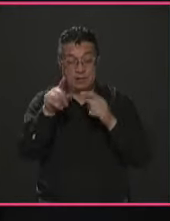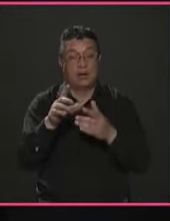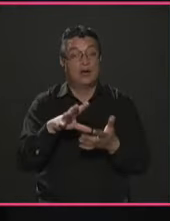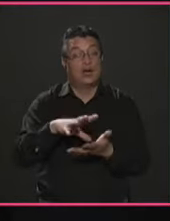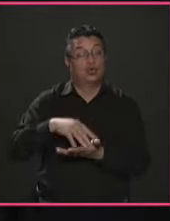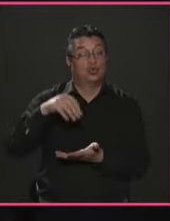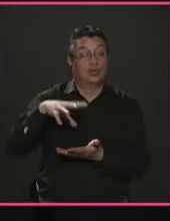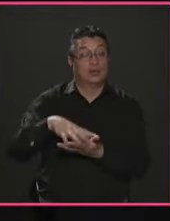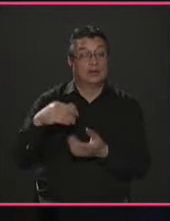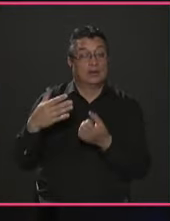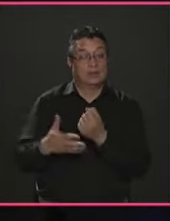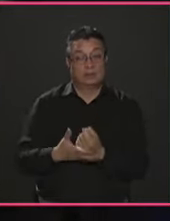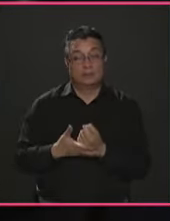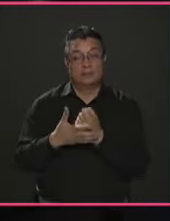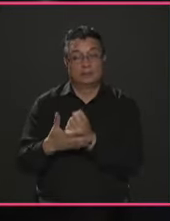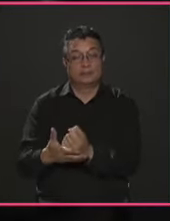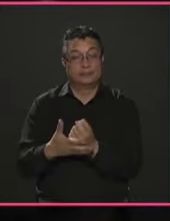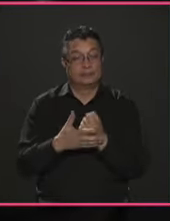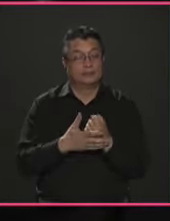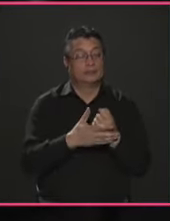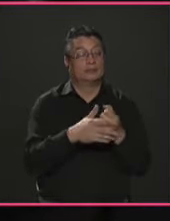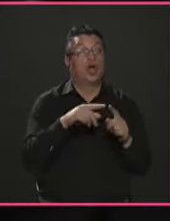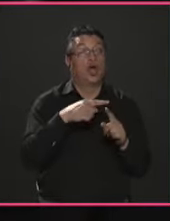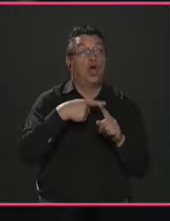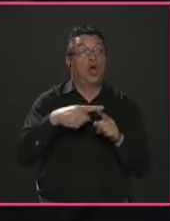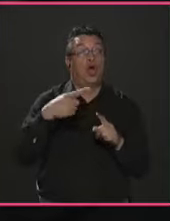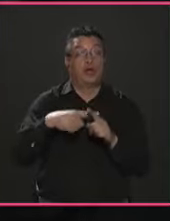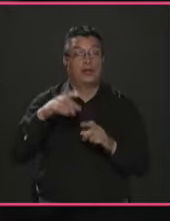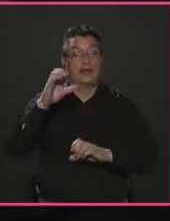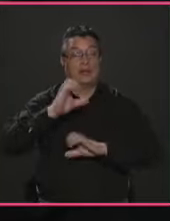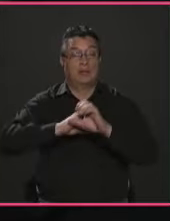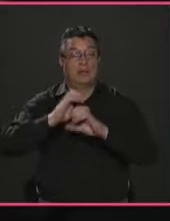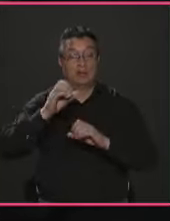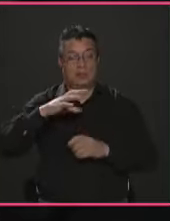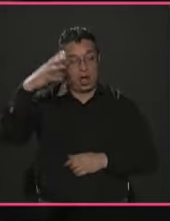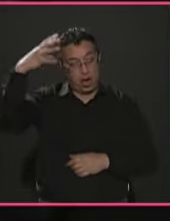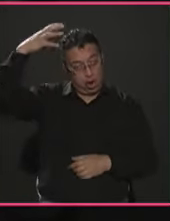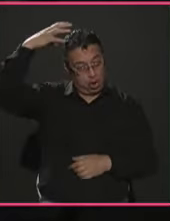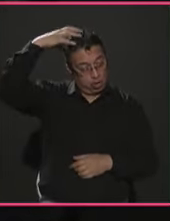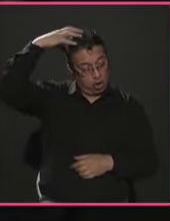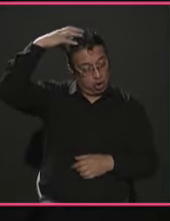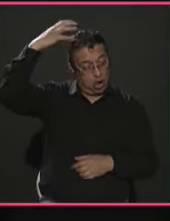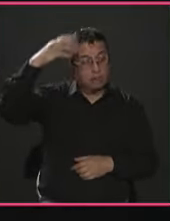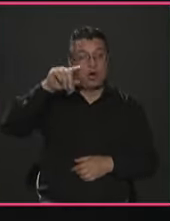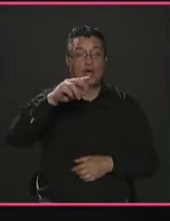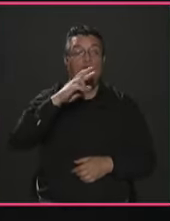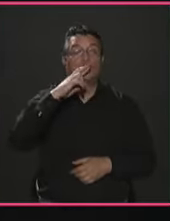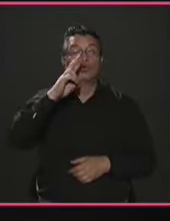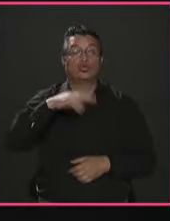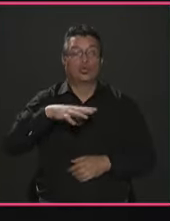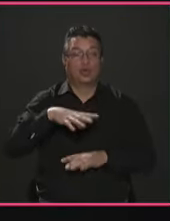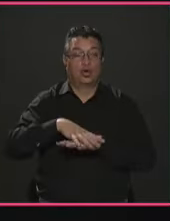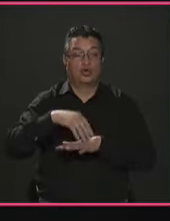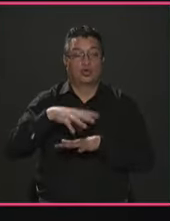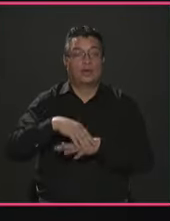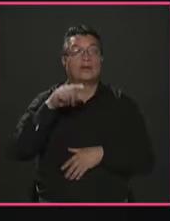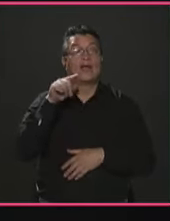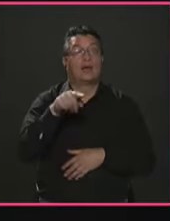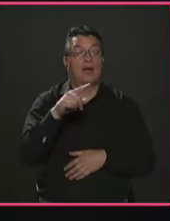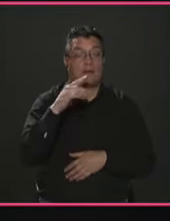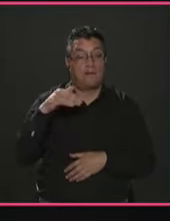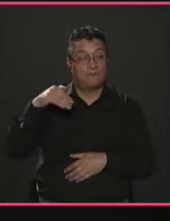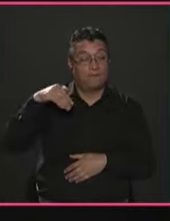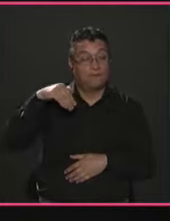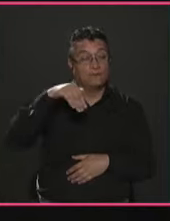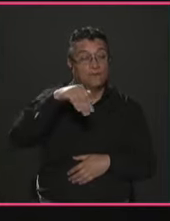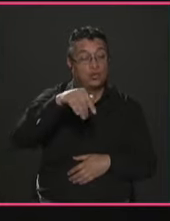Suecia en colaboración con otras empresas de estocolmo en el sur de sue también para asegurarnos de que estos buses